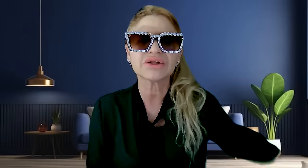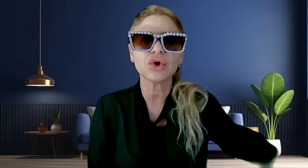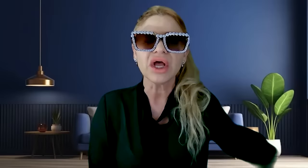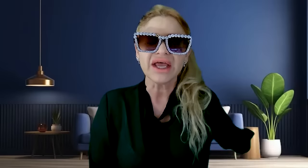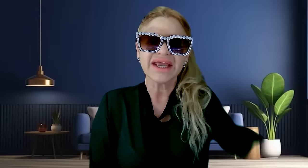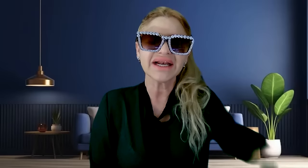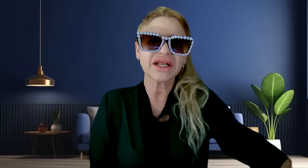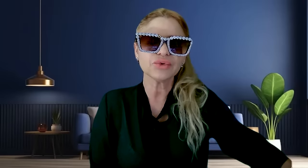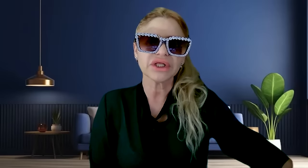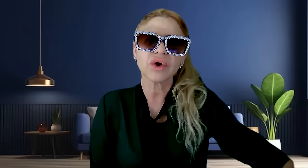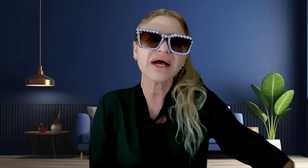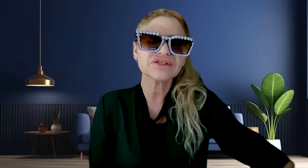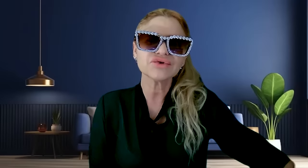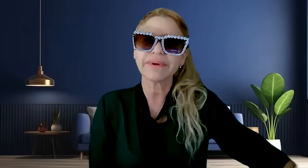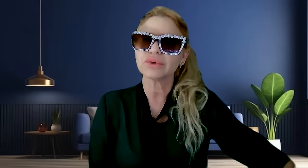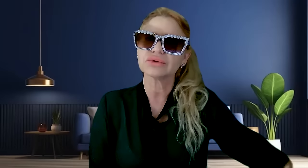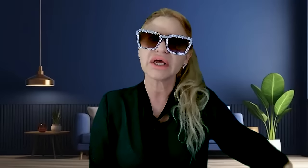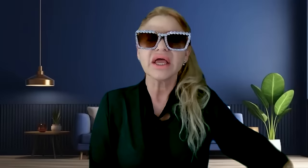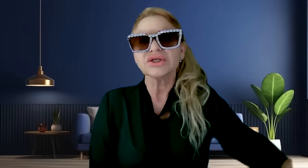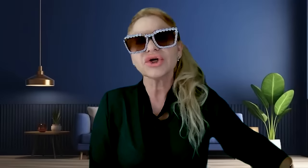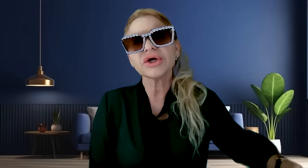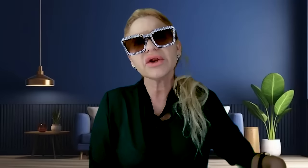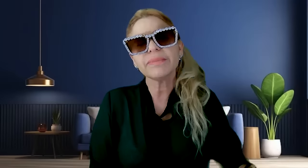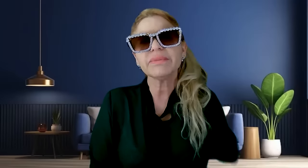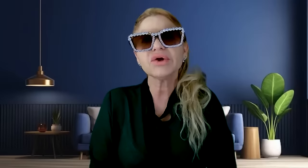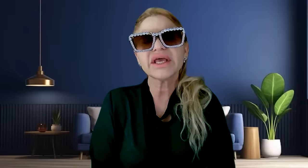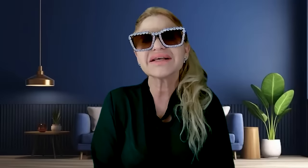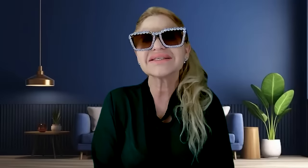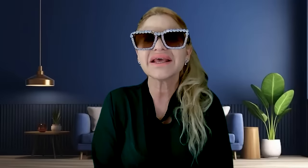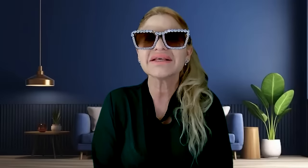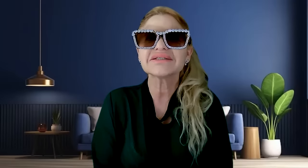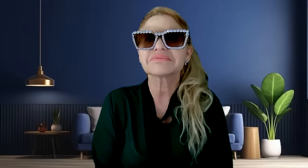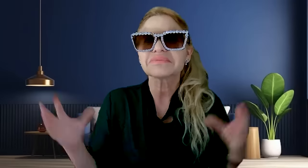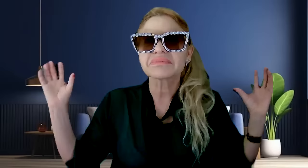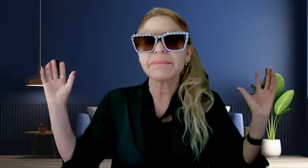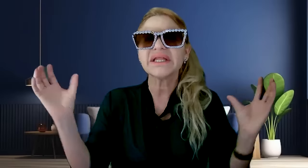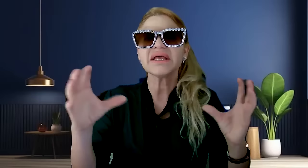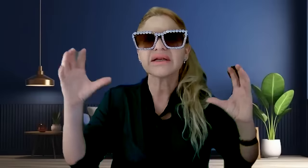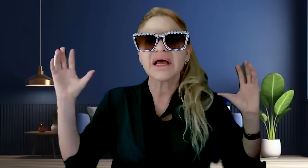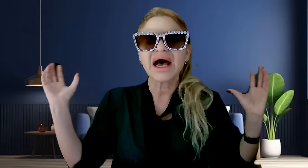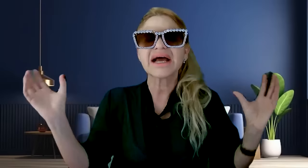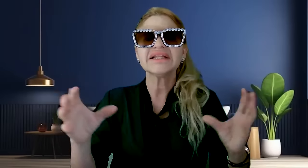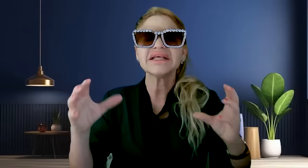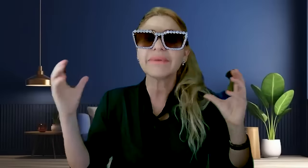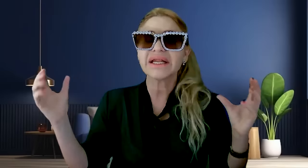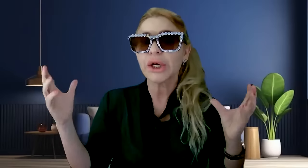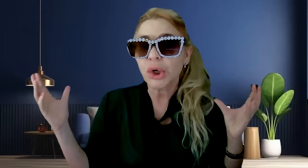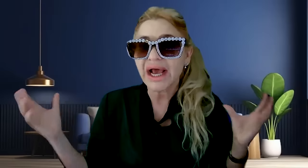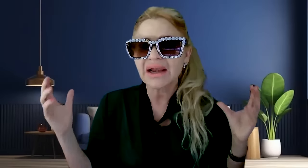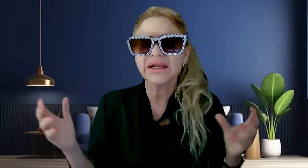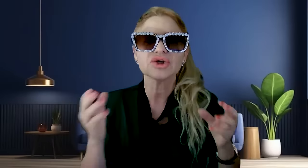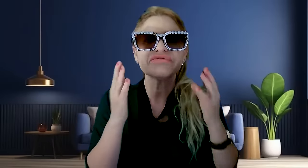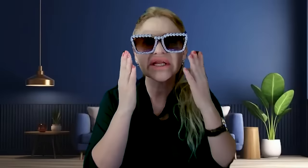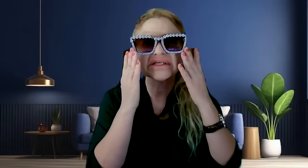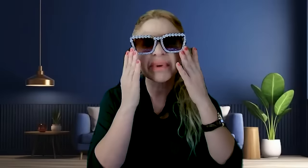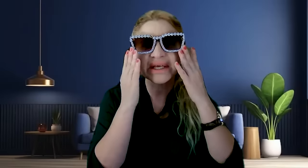está pasando en el Reino Unido. Háganse una pregunta. Yo creo que lo primero que hacen es meter a gente de manera no